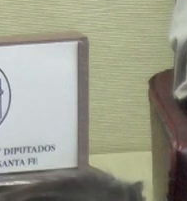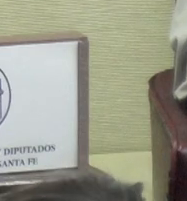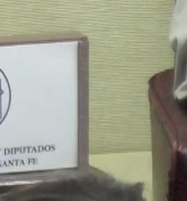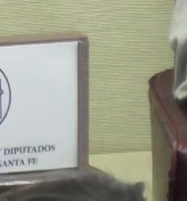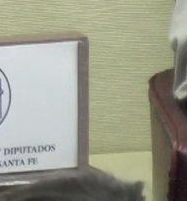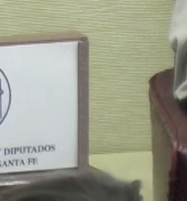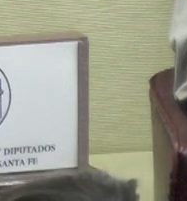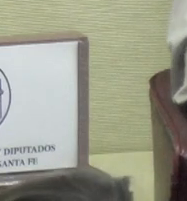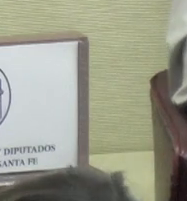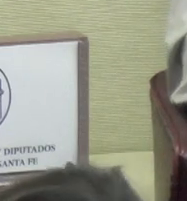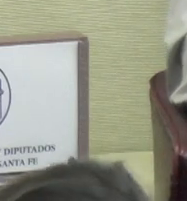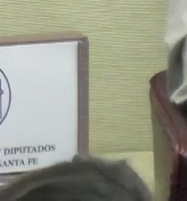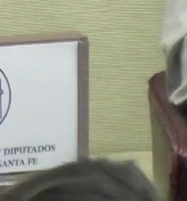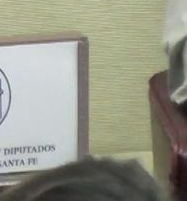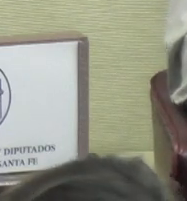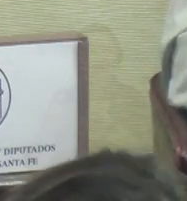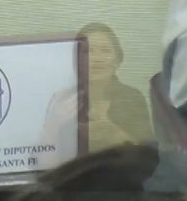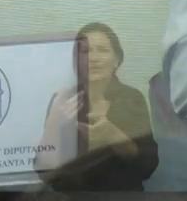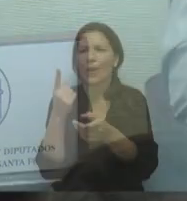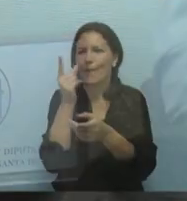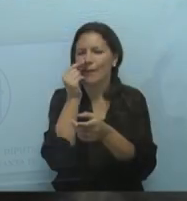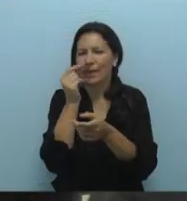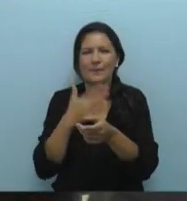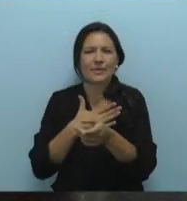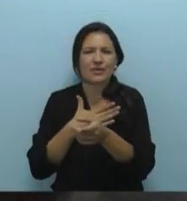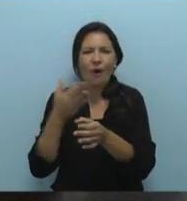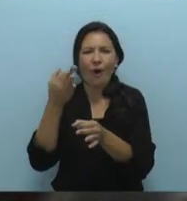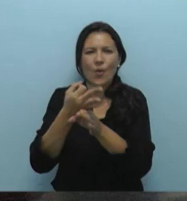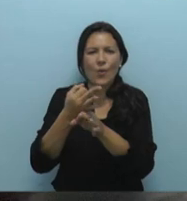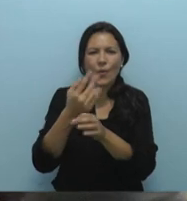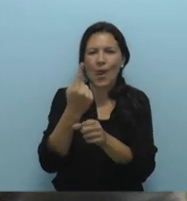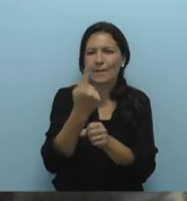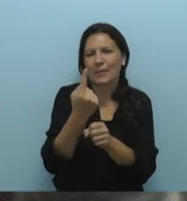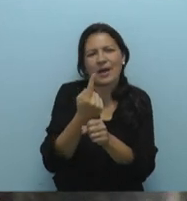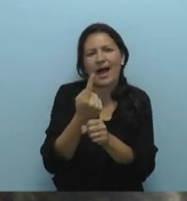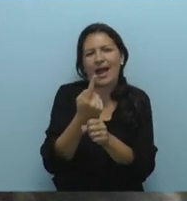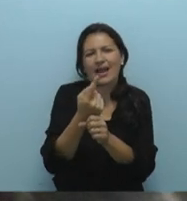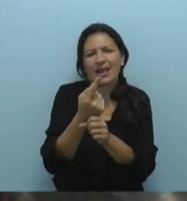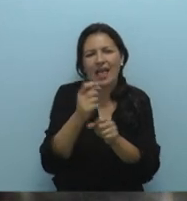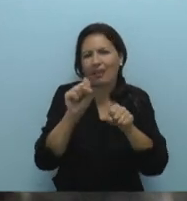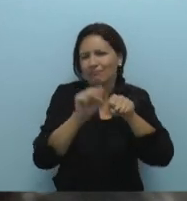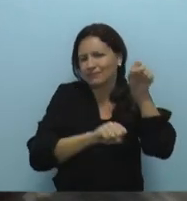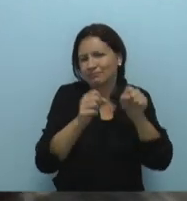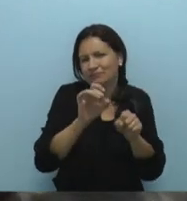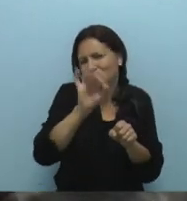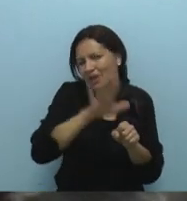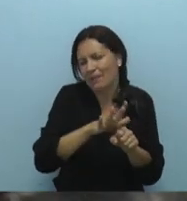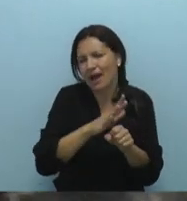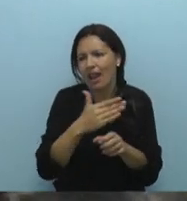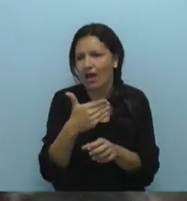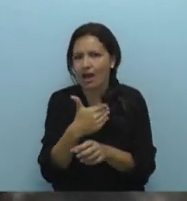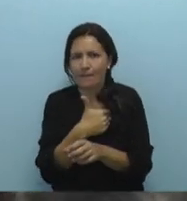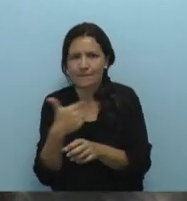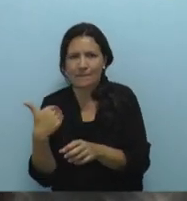Mi papá no pudo terminar la escuela primaria porque tuvo que salir a trabajar a muy temprana edad. Mi mamá